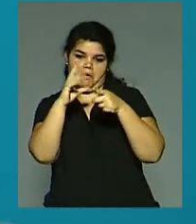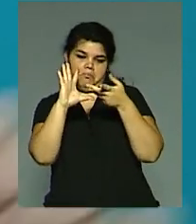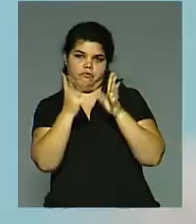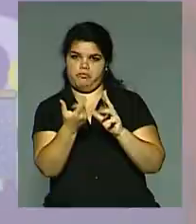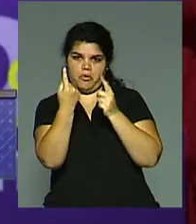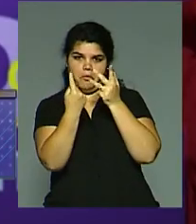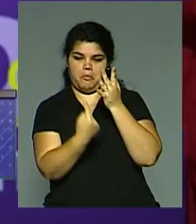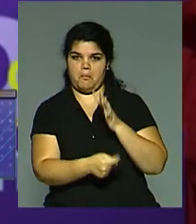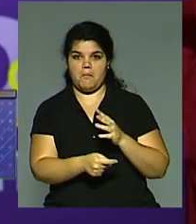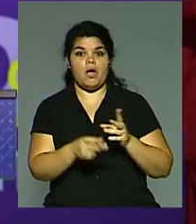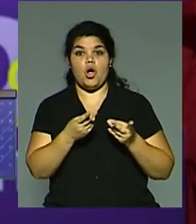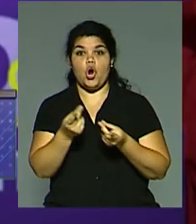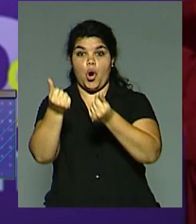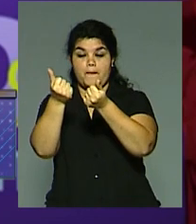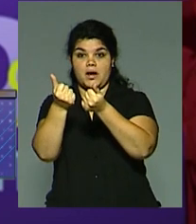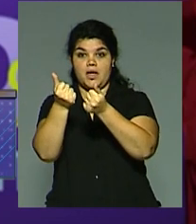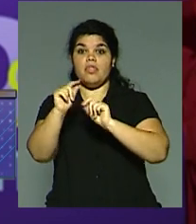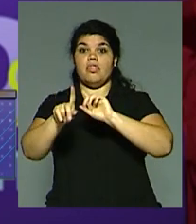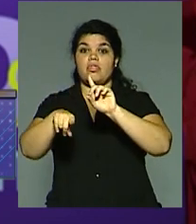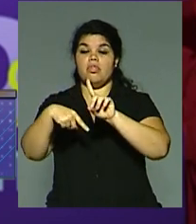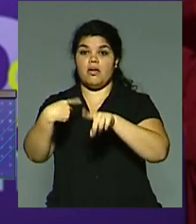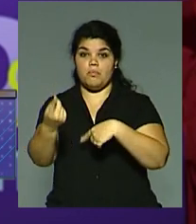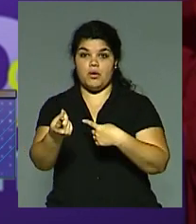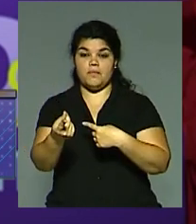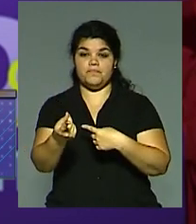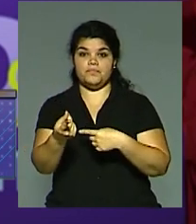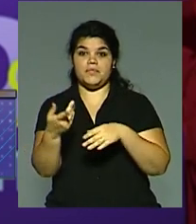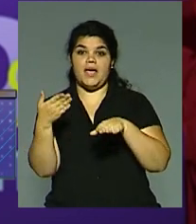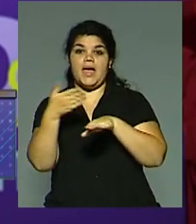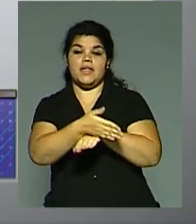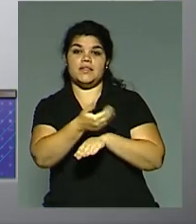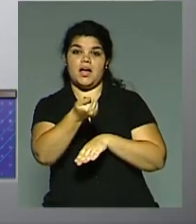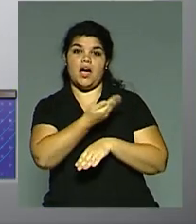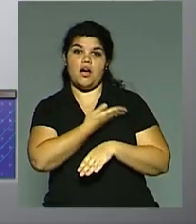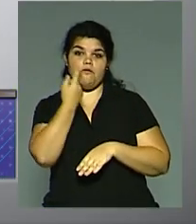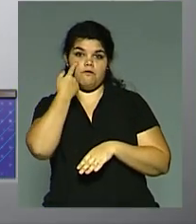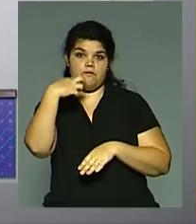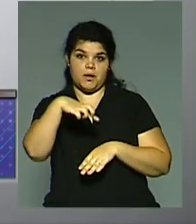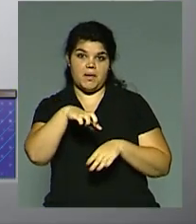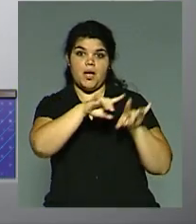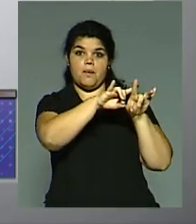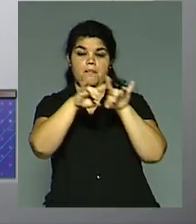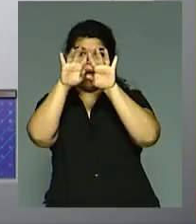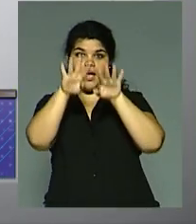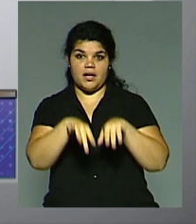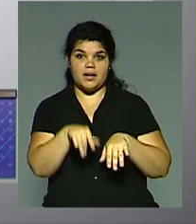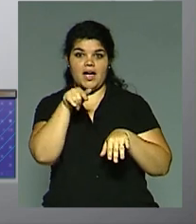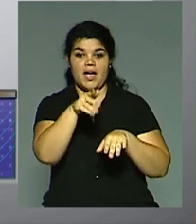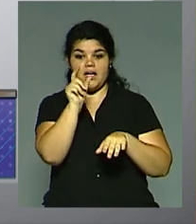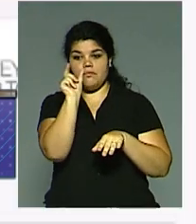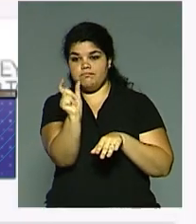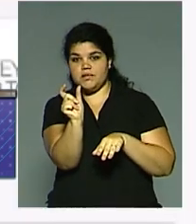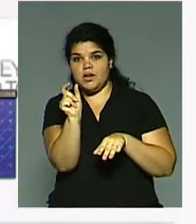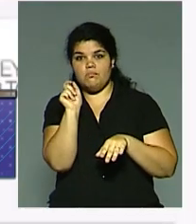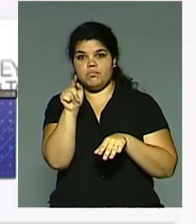sea, no importa dónde sea, lo compramos. Una vez que lo compramos, teníamos que entrar a la página de la AFIP, en la página de la AFIP, ir a la opción de compras, algo